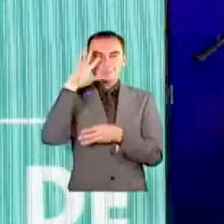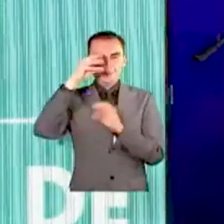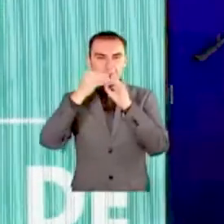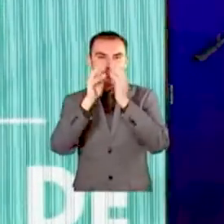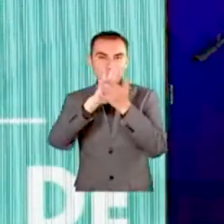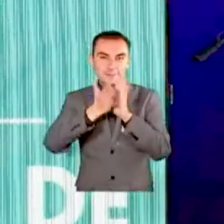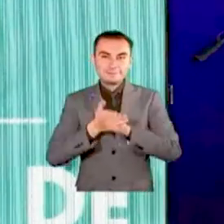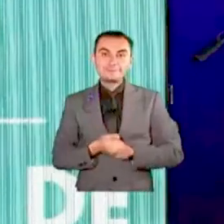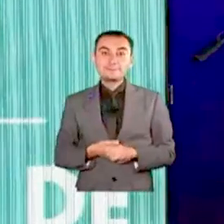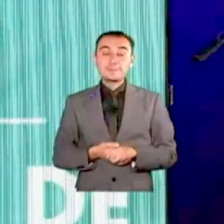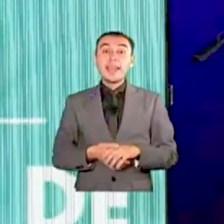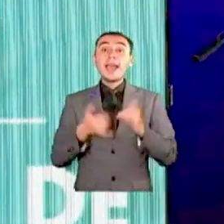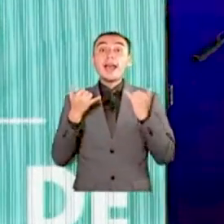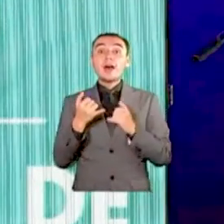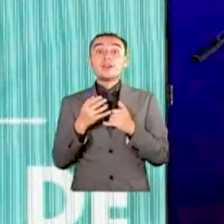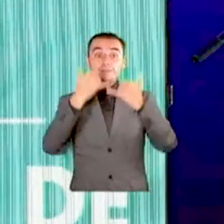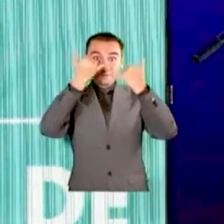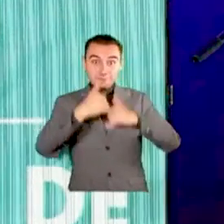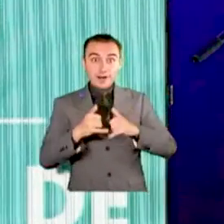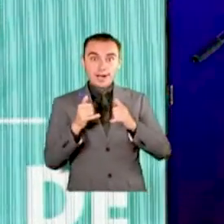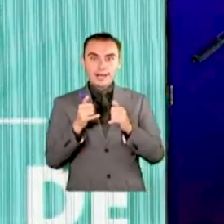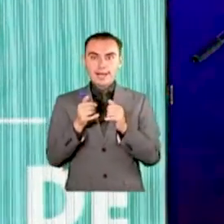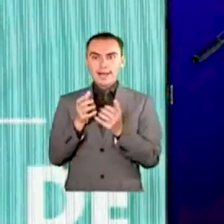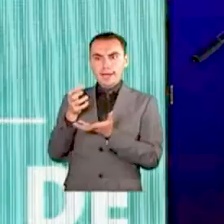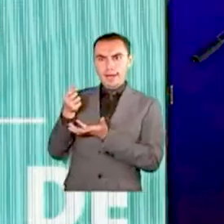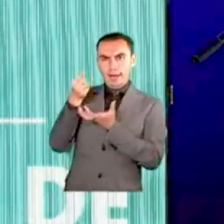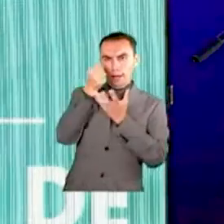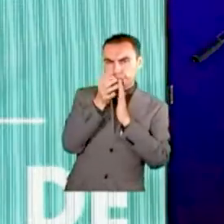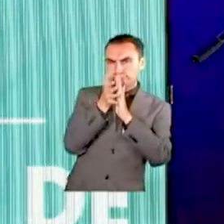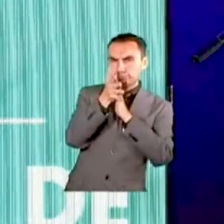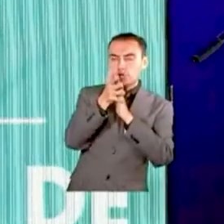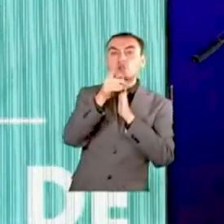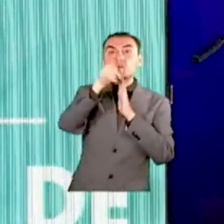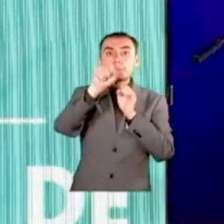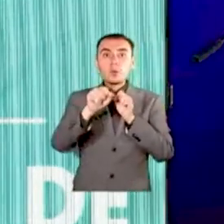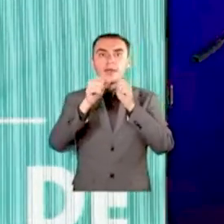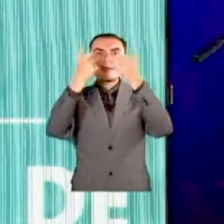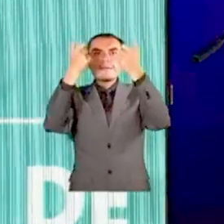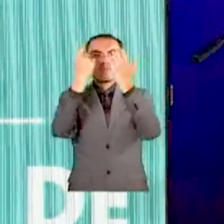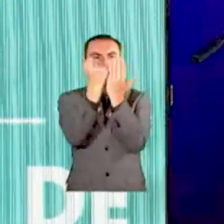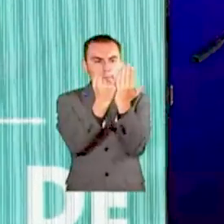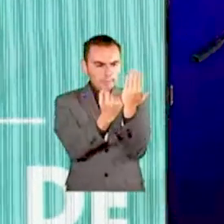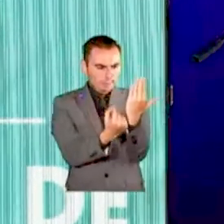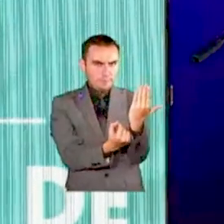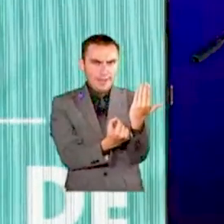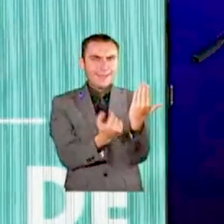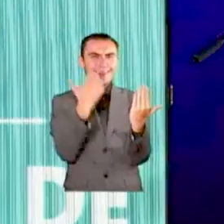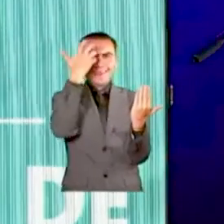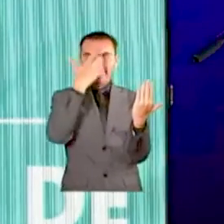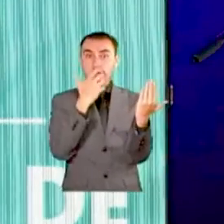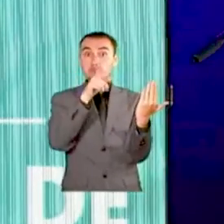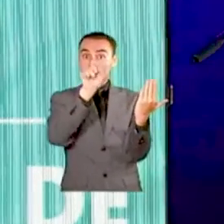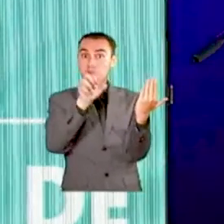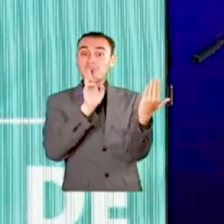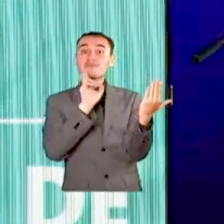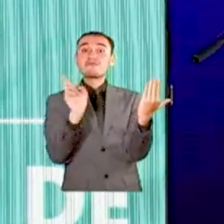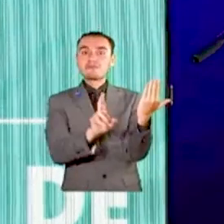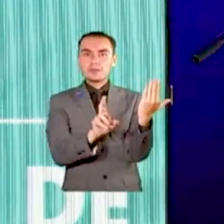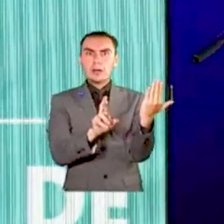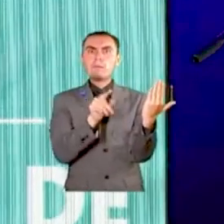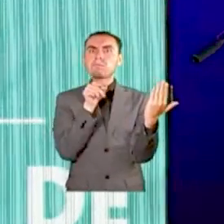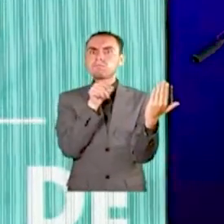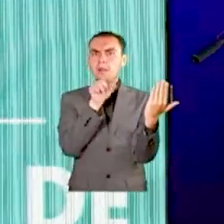Los invitamos a responder una vez concluya esta rendición de cuentas la encuesta de evaluación de esta audiencia pública que